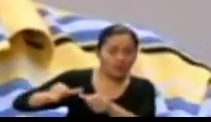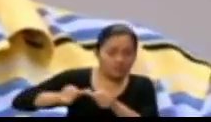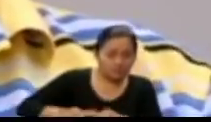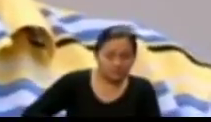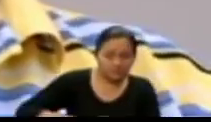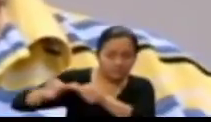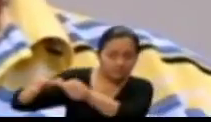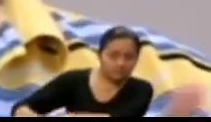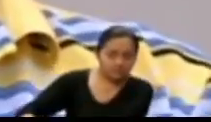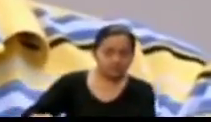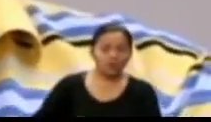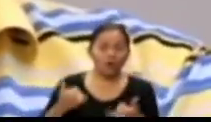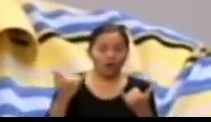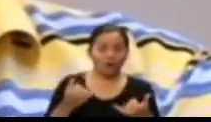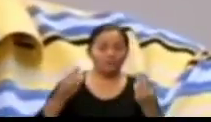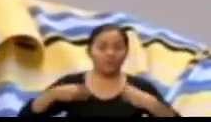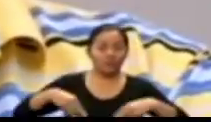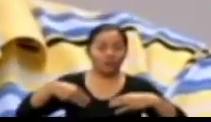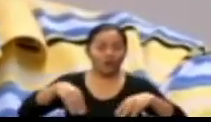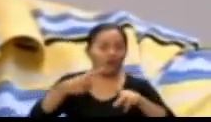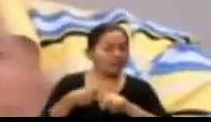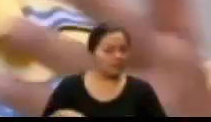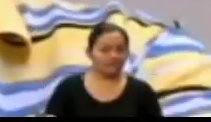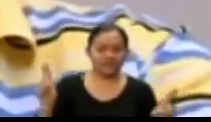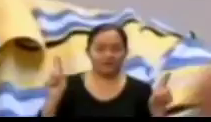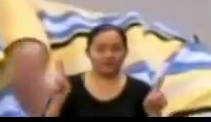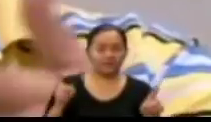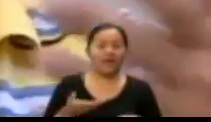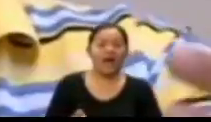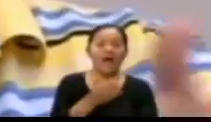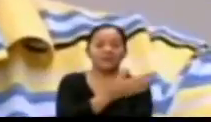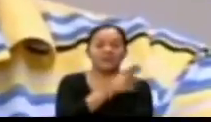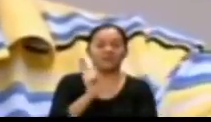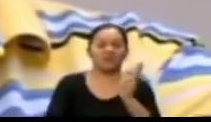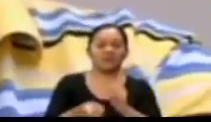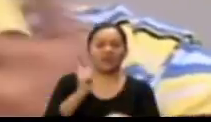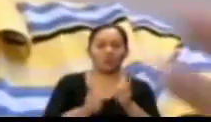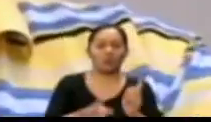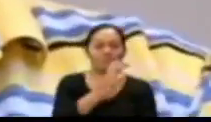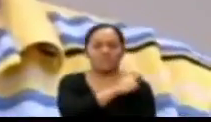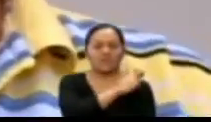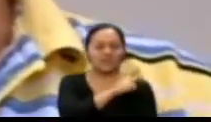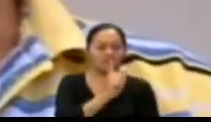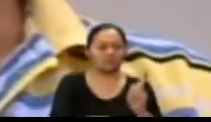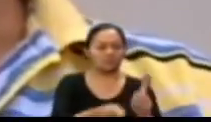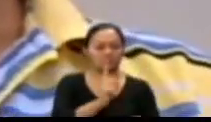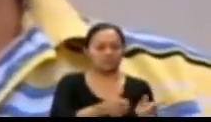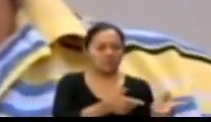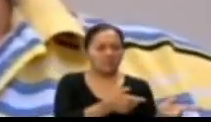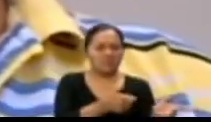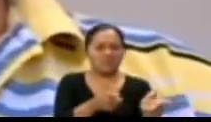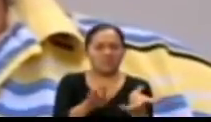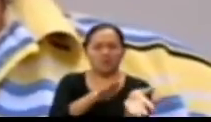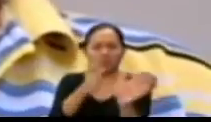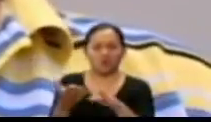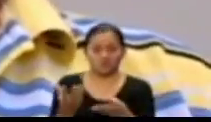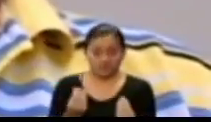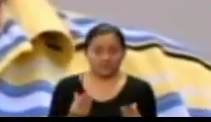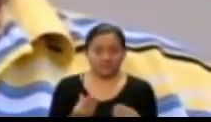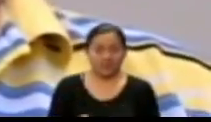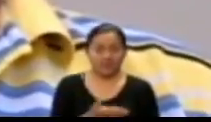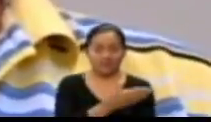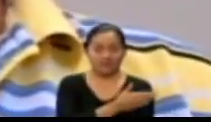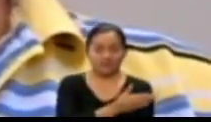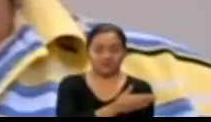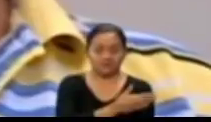sea por otros métodos, aunque ahora no nos impongan las dictaduras estas que nos impusieron hace unos años, que desaparecieron a miles de personas en el continente, ellos van a